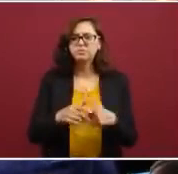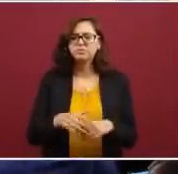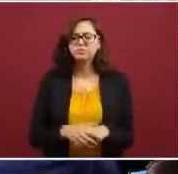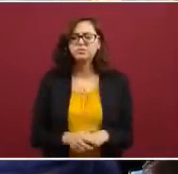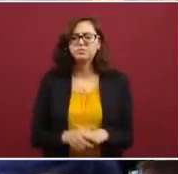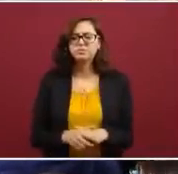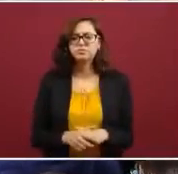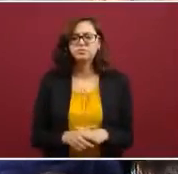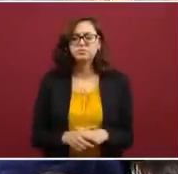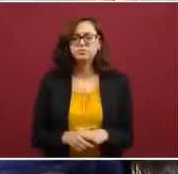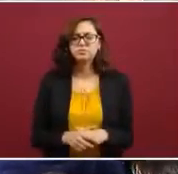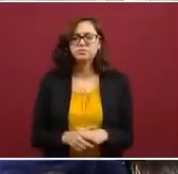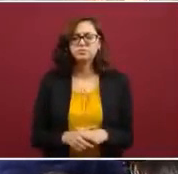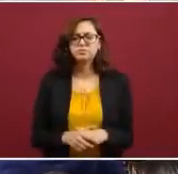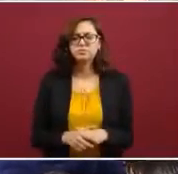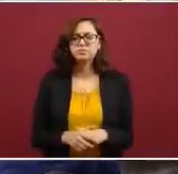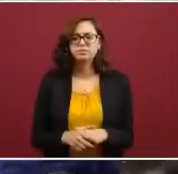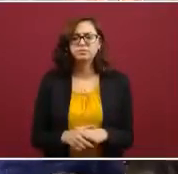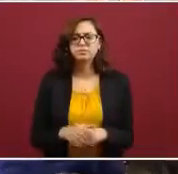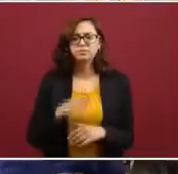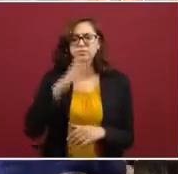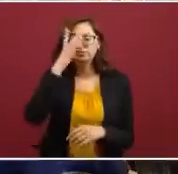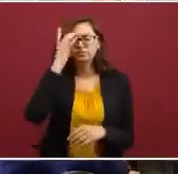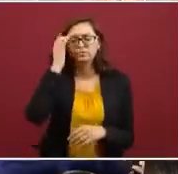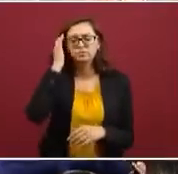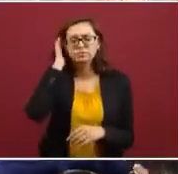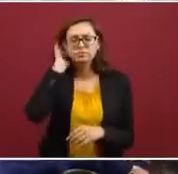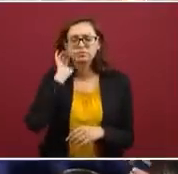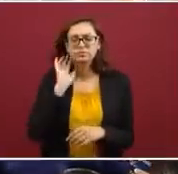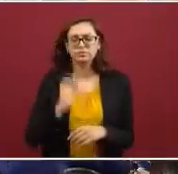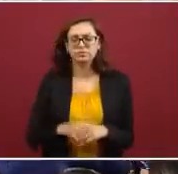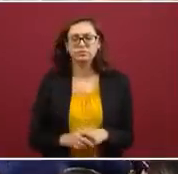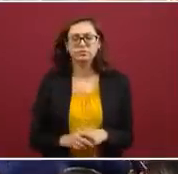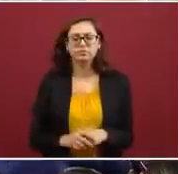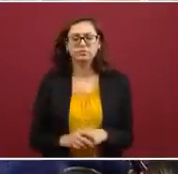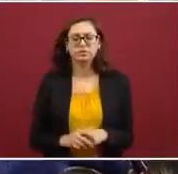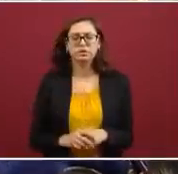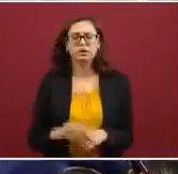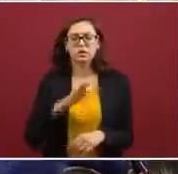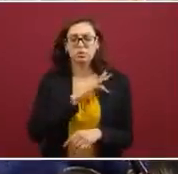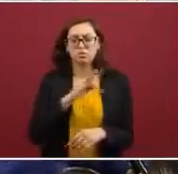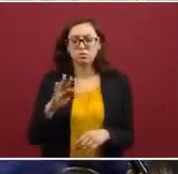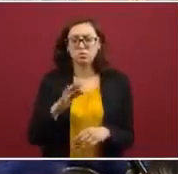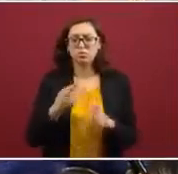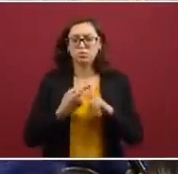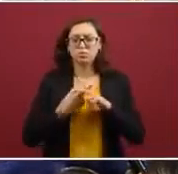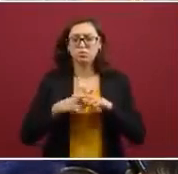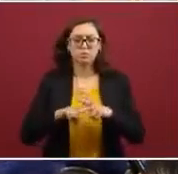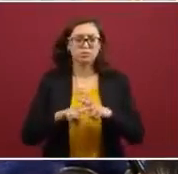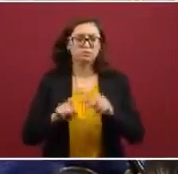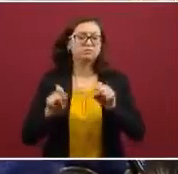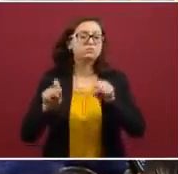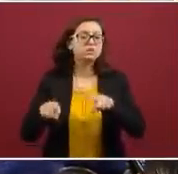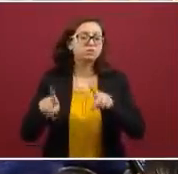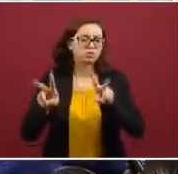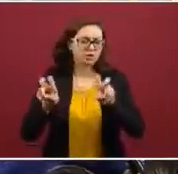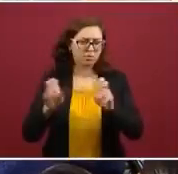Podemos, si les parece, abrir sobre este